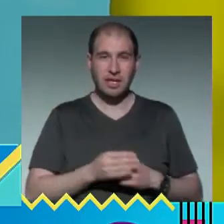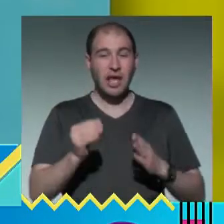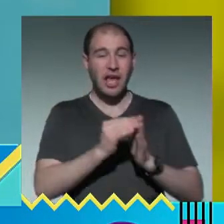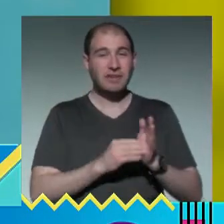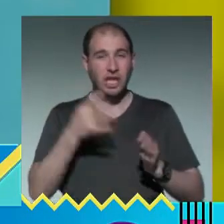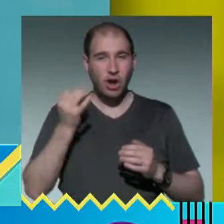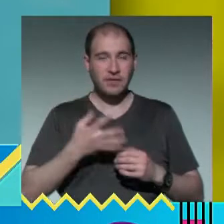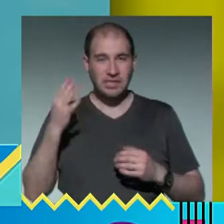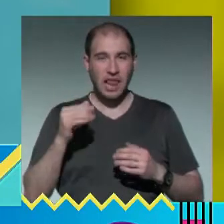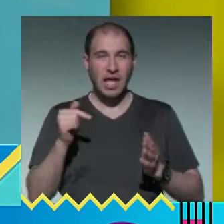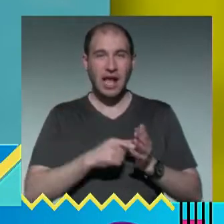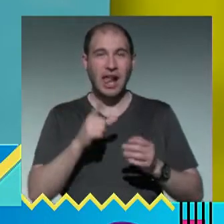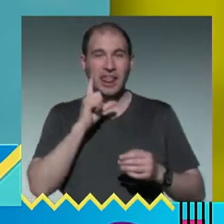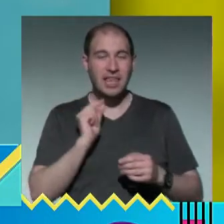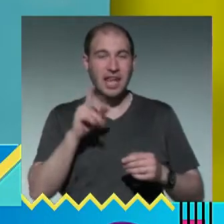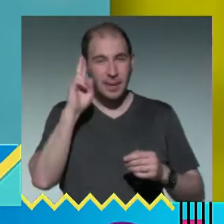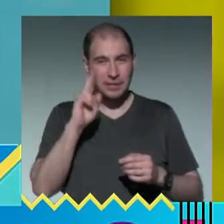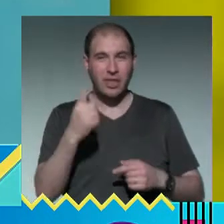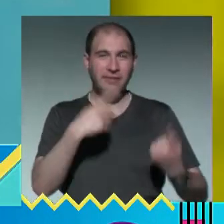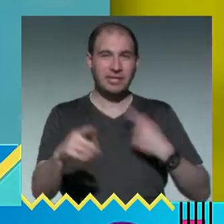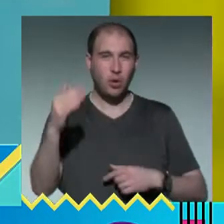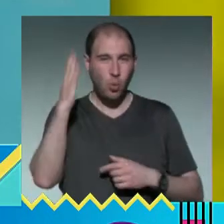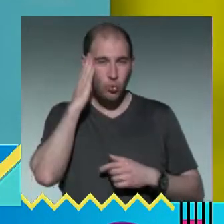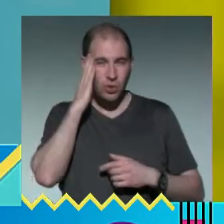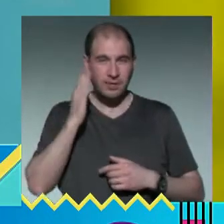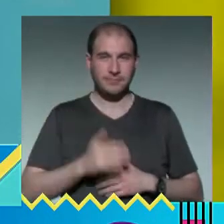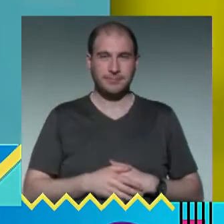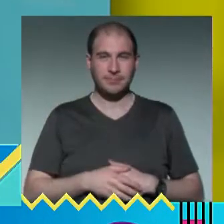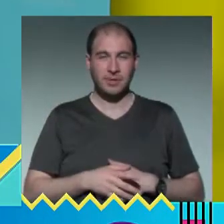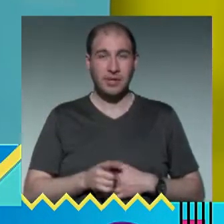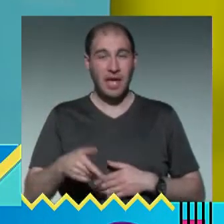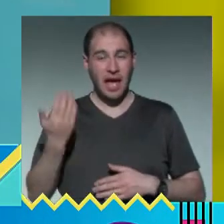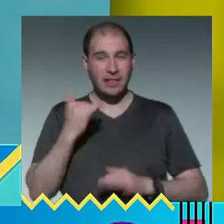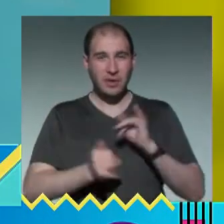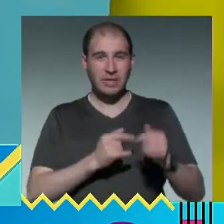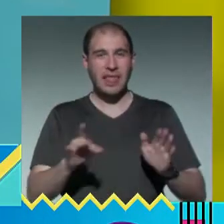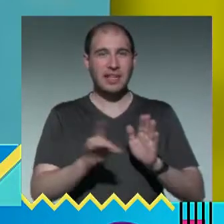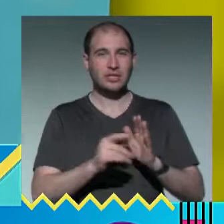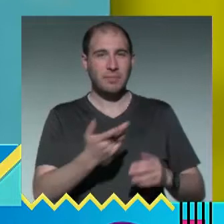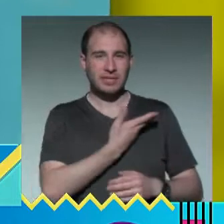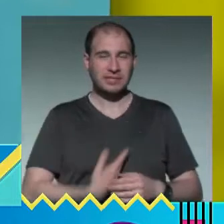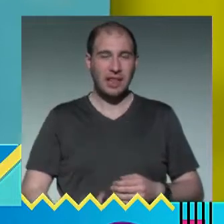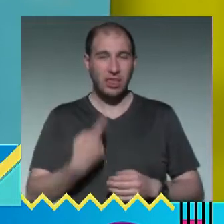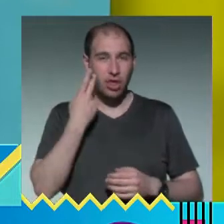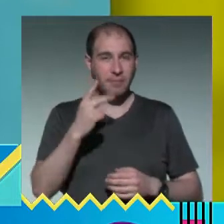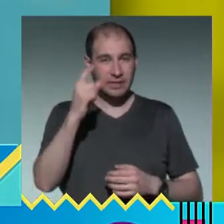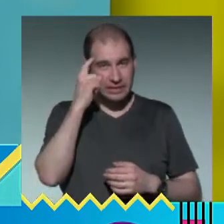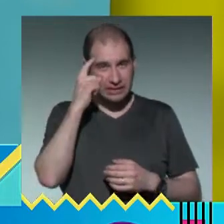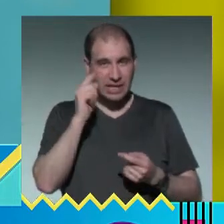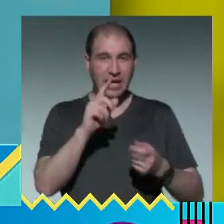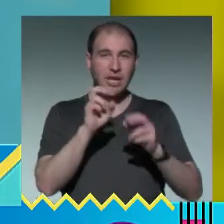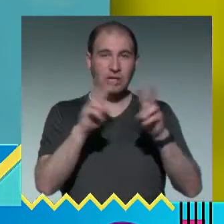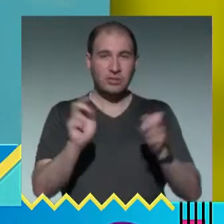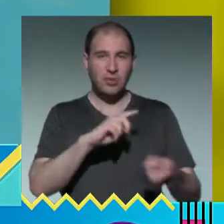calendario oficial figura como el Día del Respeto a la Diversidad Cultural. Lo decíamos, desde un decreto presidencial en el 2010 se le cambia